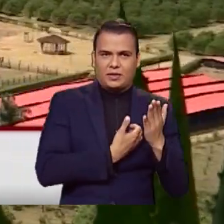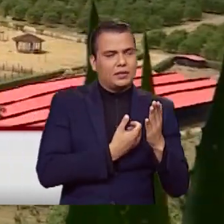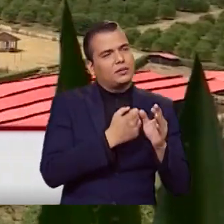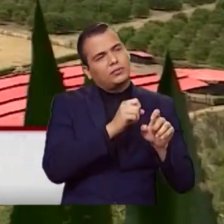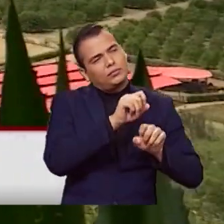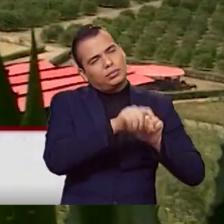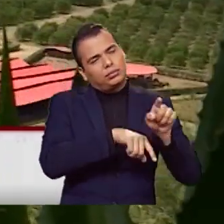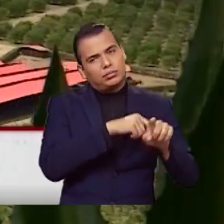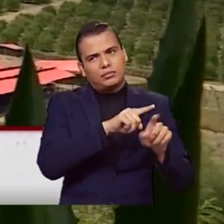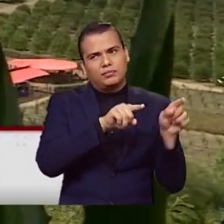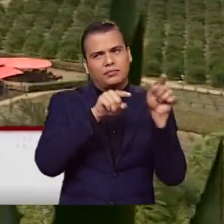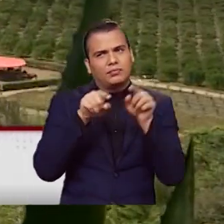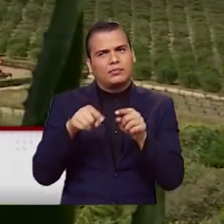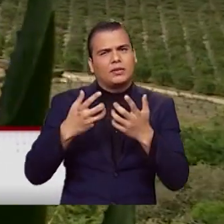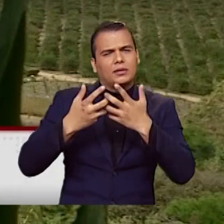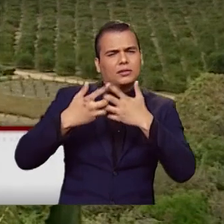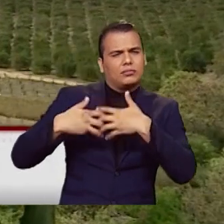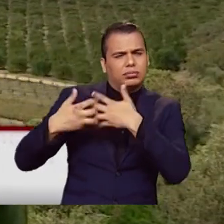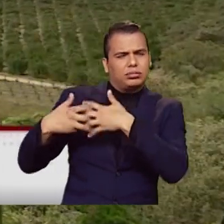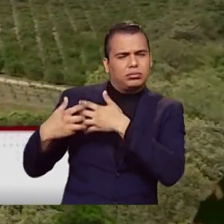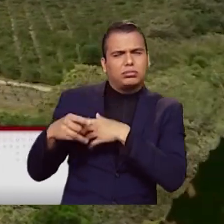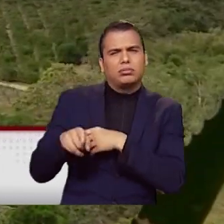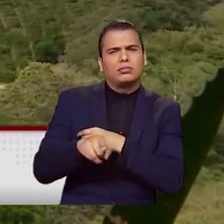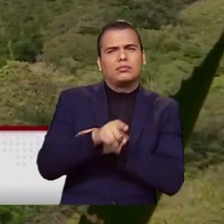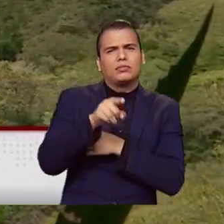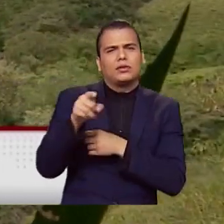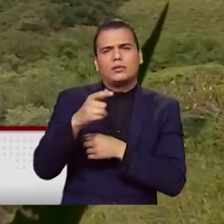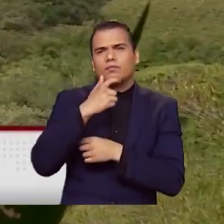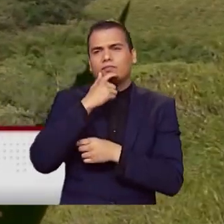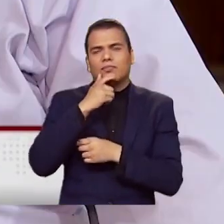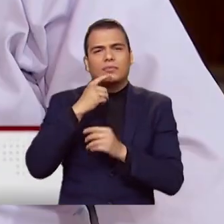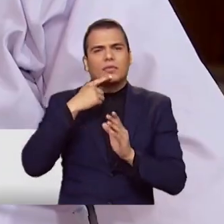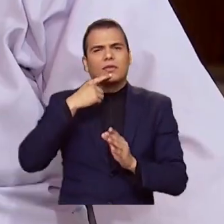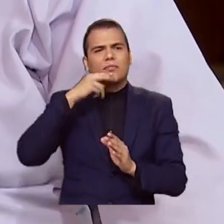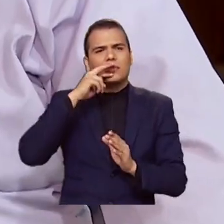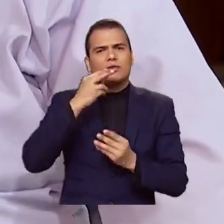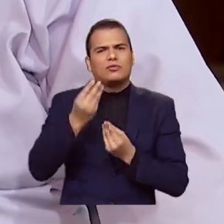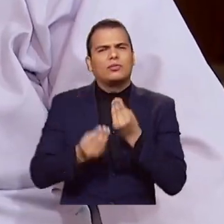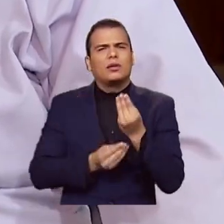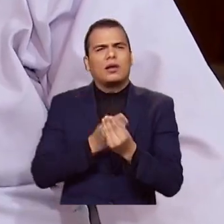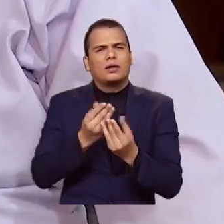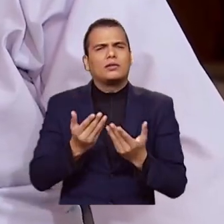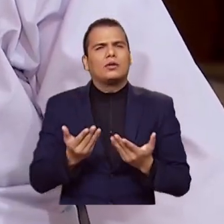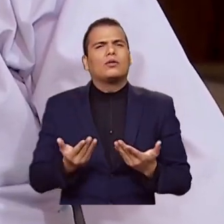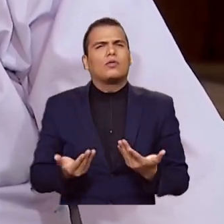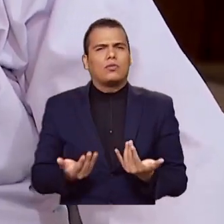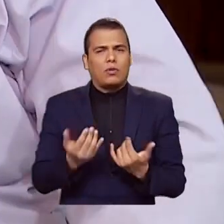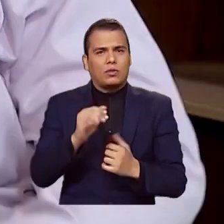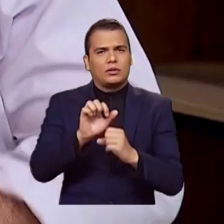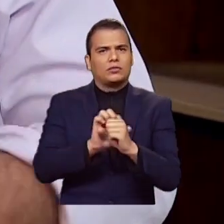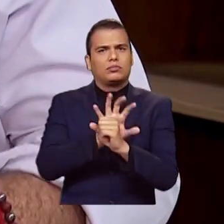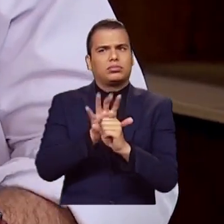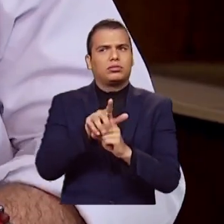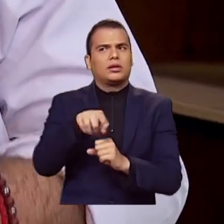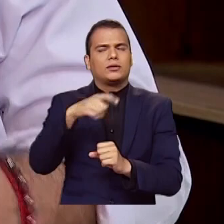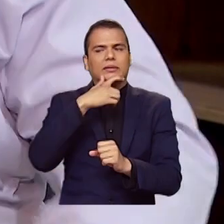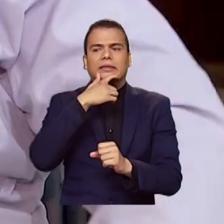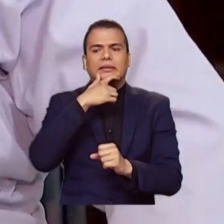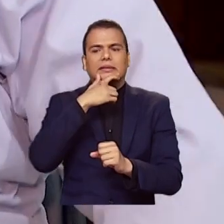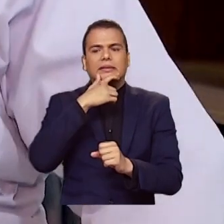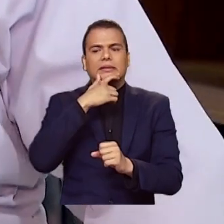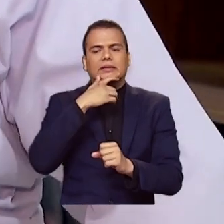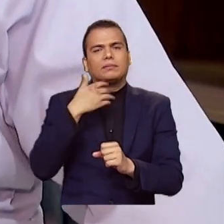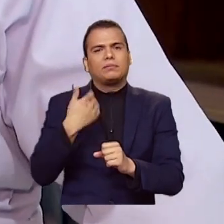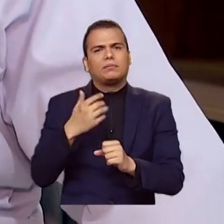conocer cómo una de las principales empresas productoras de vinos aquí en el norte del Valle y de Colombia pues viene trabajando en todo ese proceso de